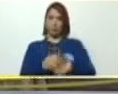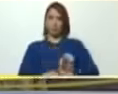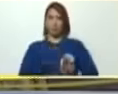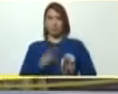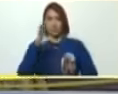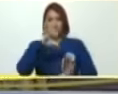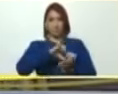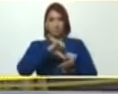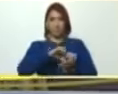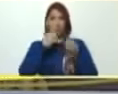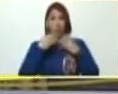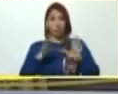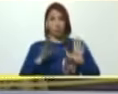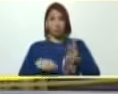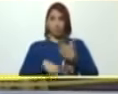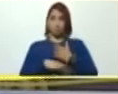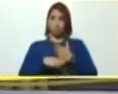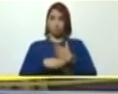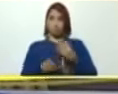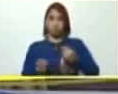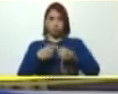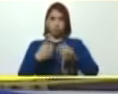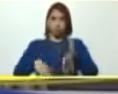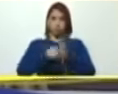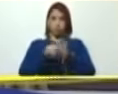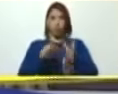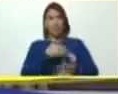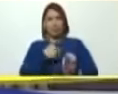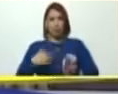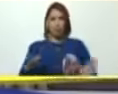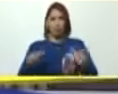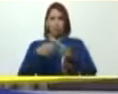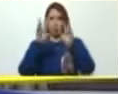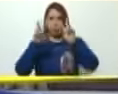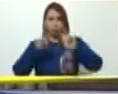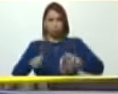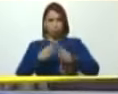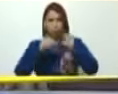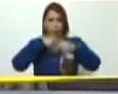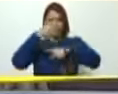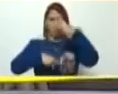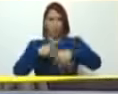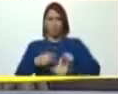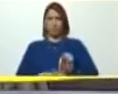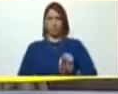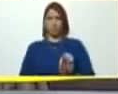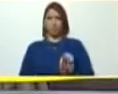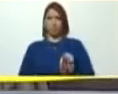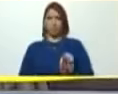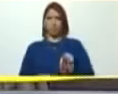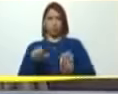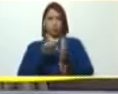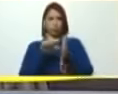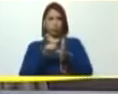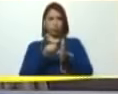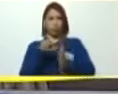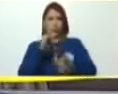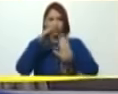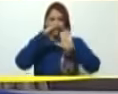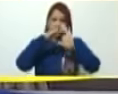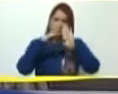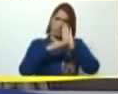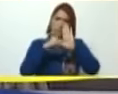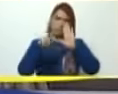Y bueno, vamos a reincorporar, yo quiero una reunión para revisar todo el plan, donde esté